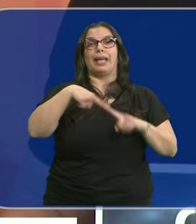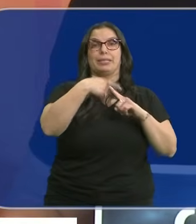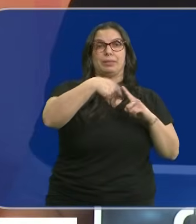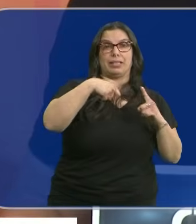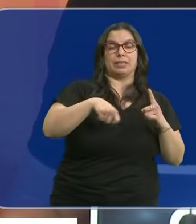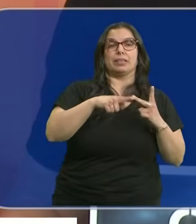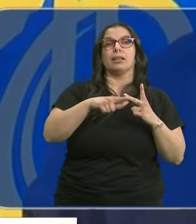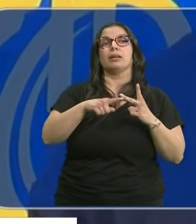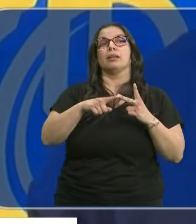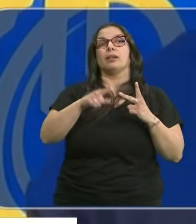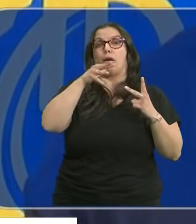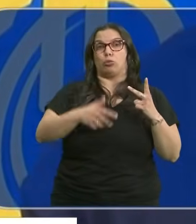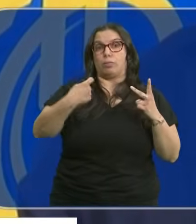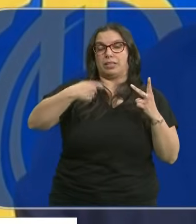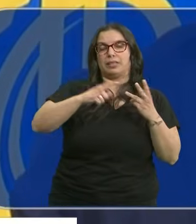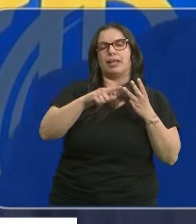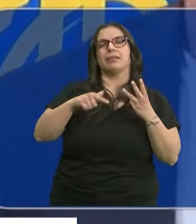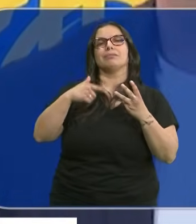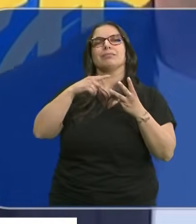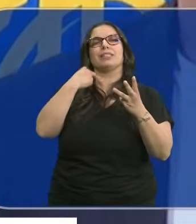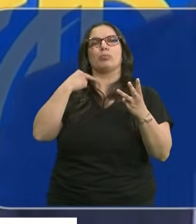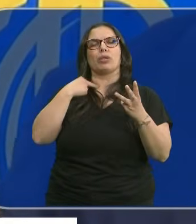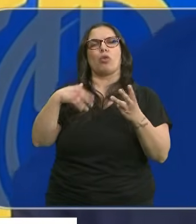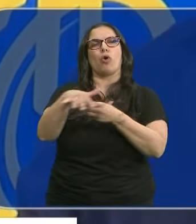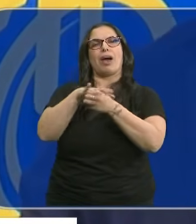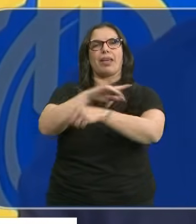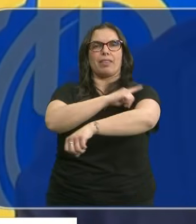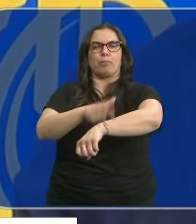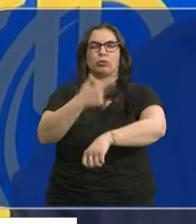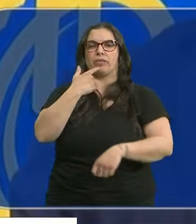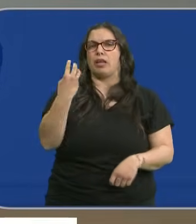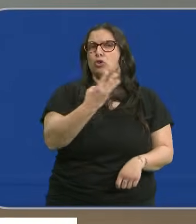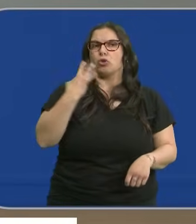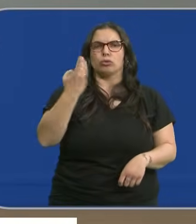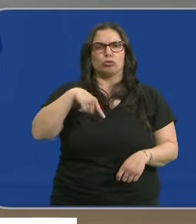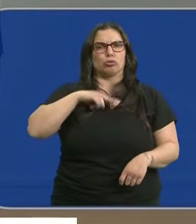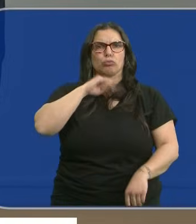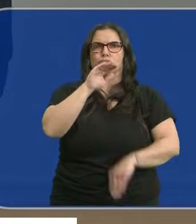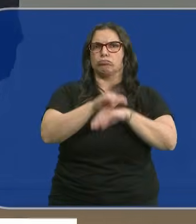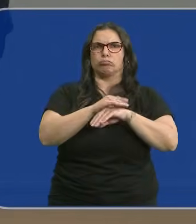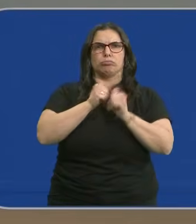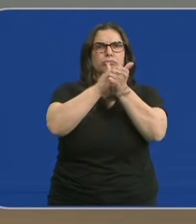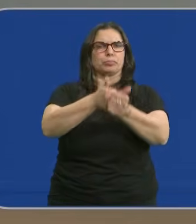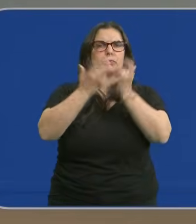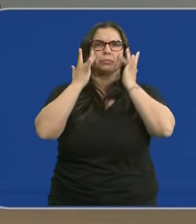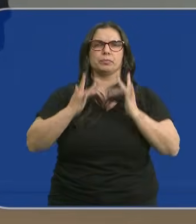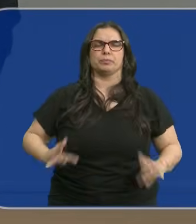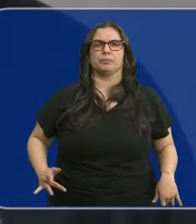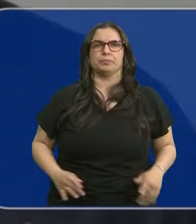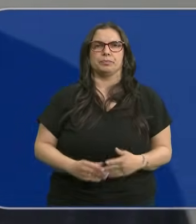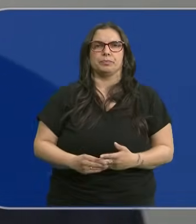Faúndez, y al diputado del área de deportes. Todos defienden su inocencia, dicen que han actuado de forma lícita.